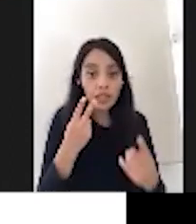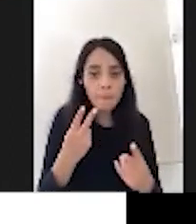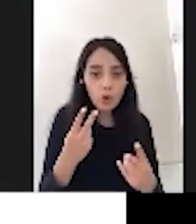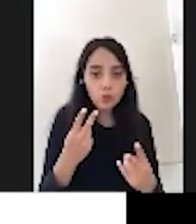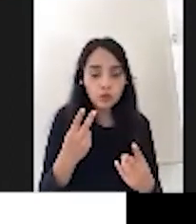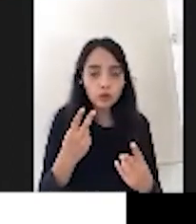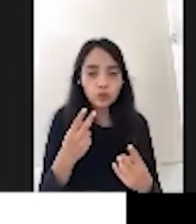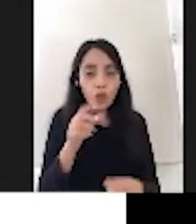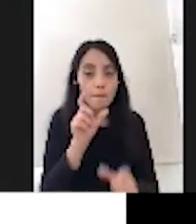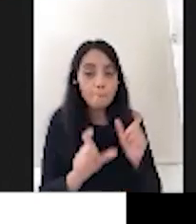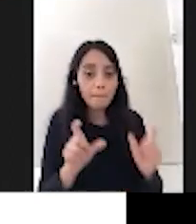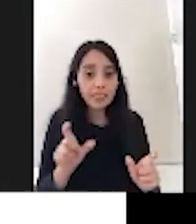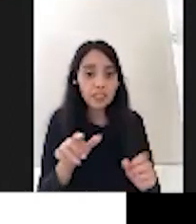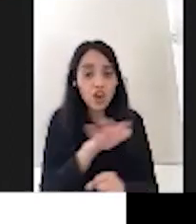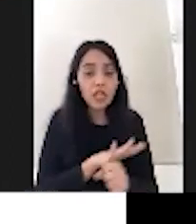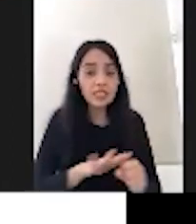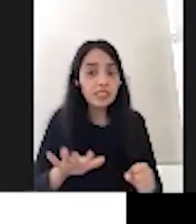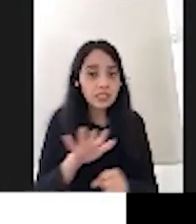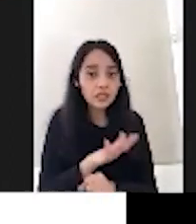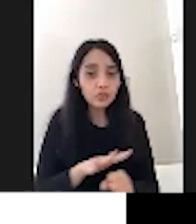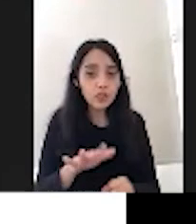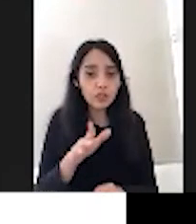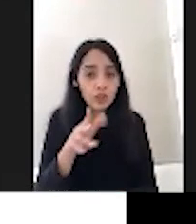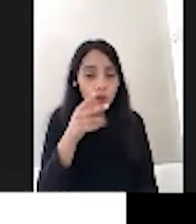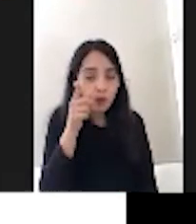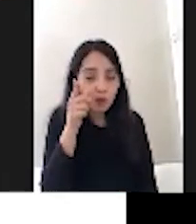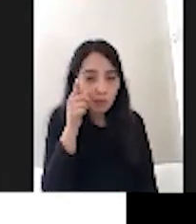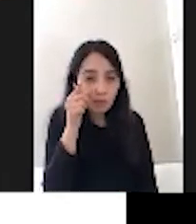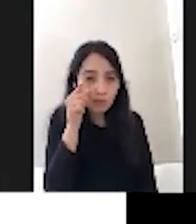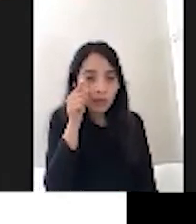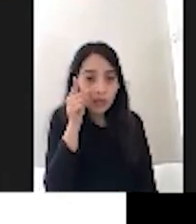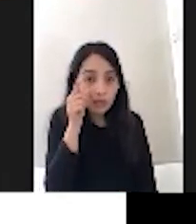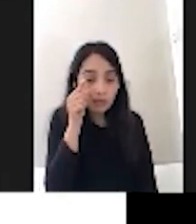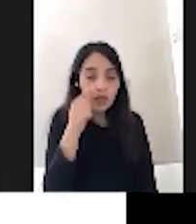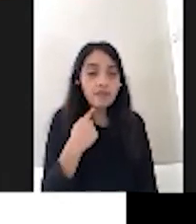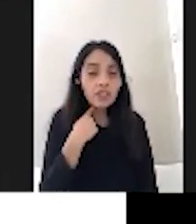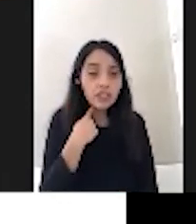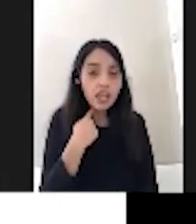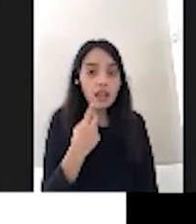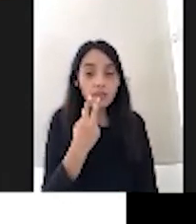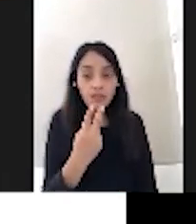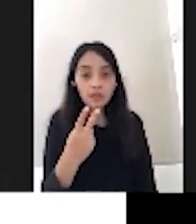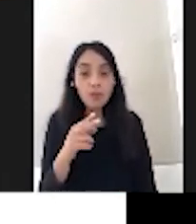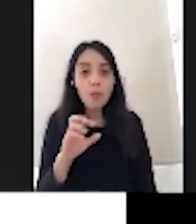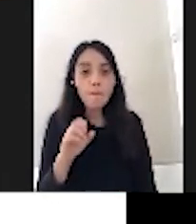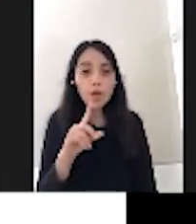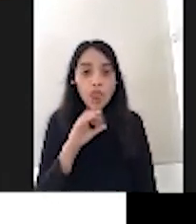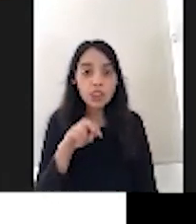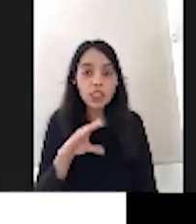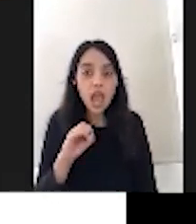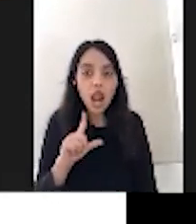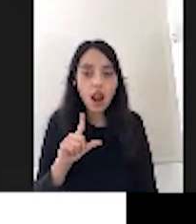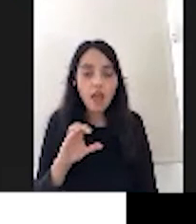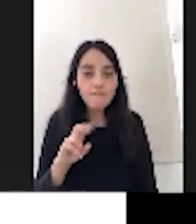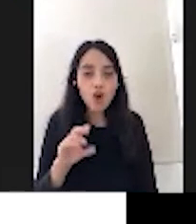pacientes en ciertas situaciones de percepción alterada y vuelve a mirar estos potenciales evocados, se encuentra con que